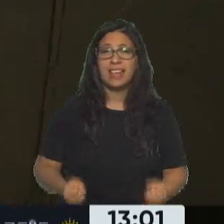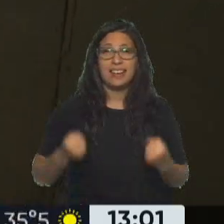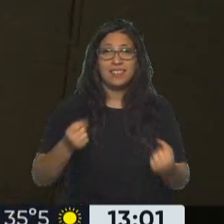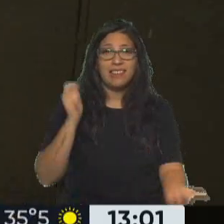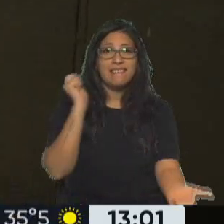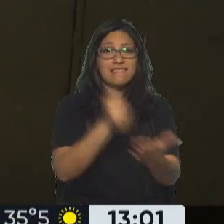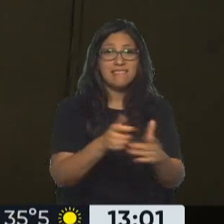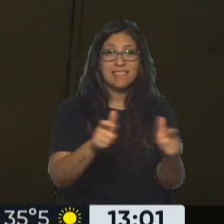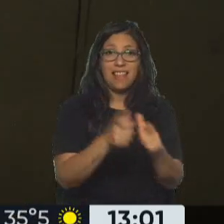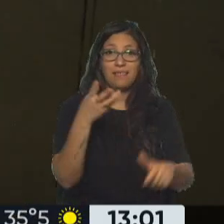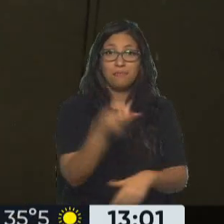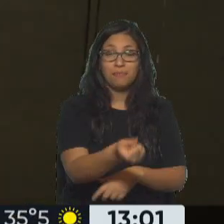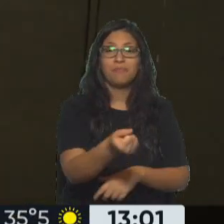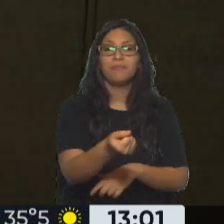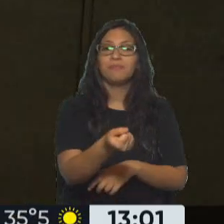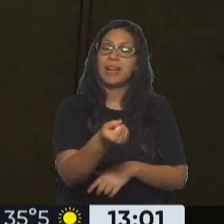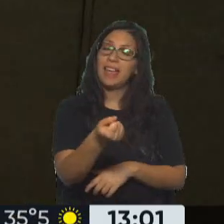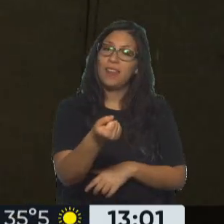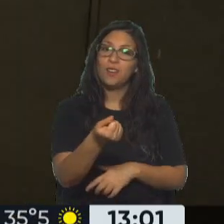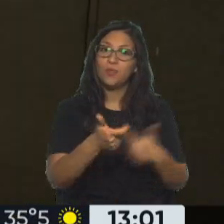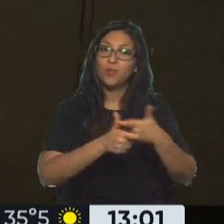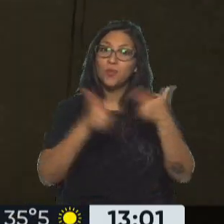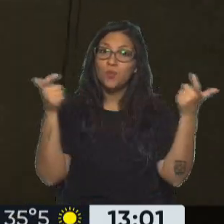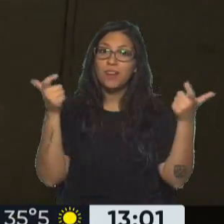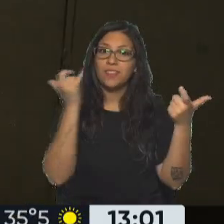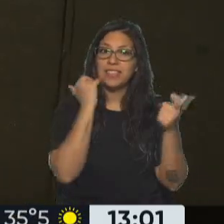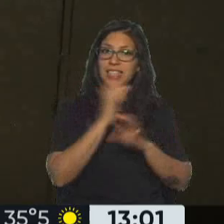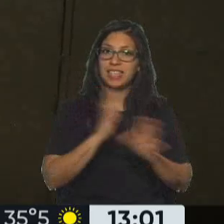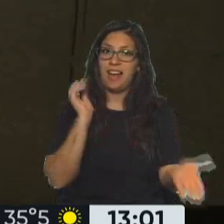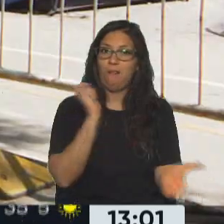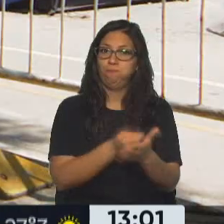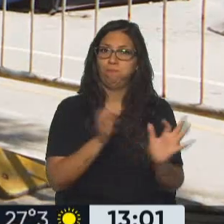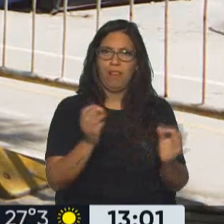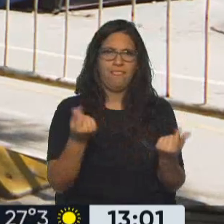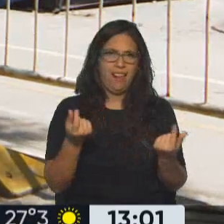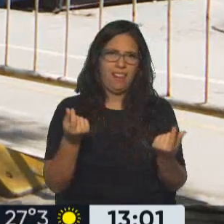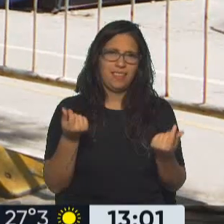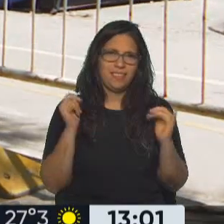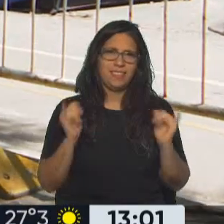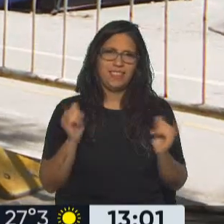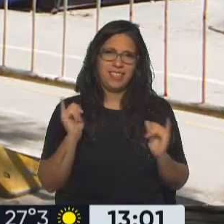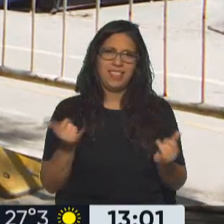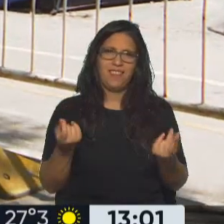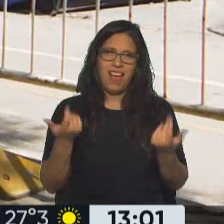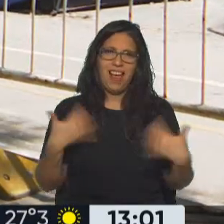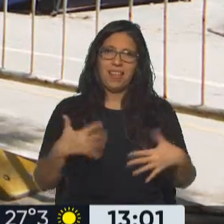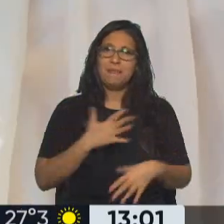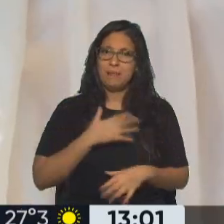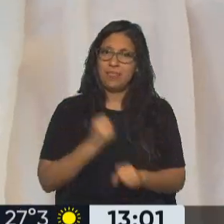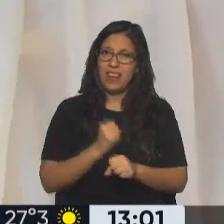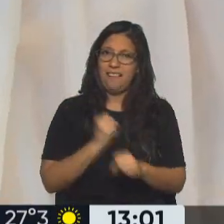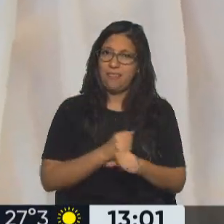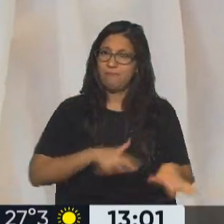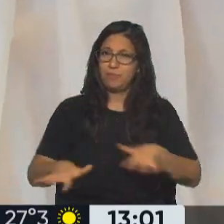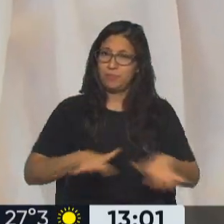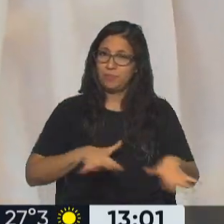enorme. Pero por suerte ya alcancé, valió todo. Para mí fue mucho trabajo,